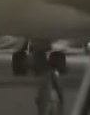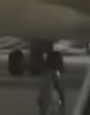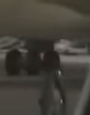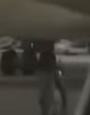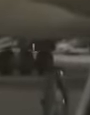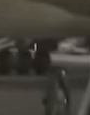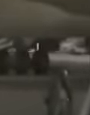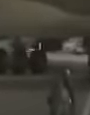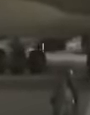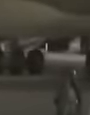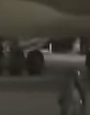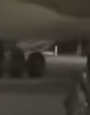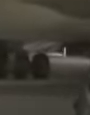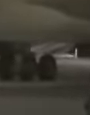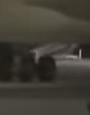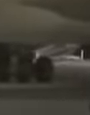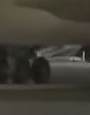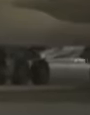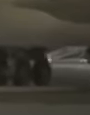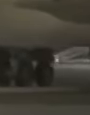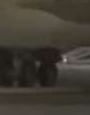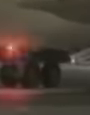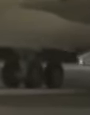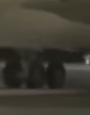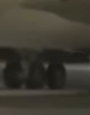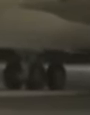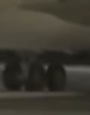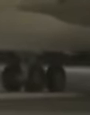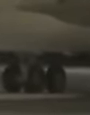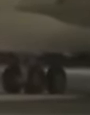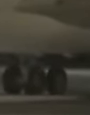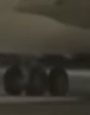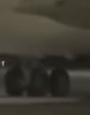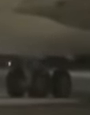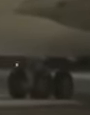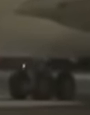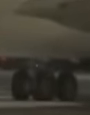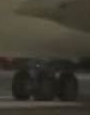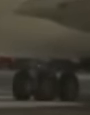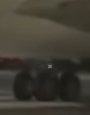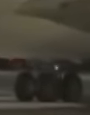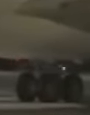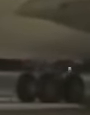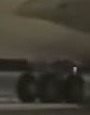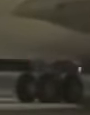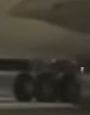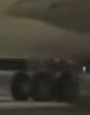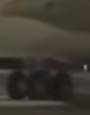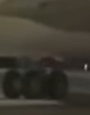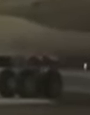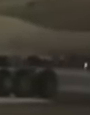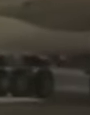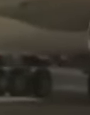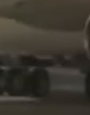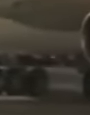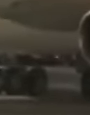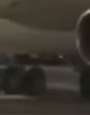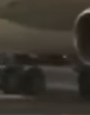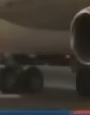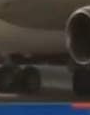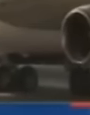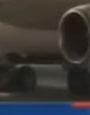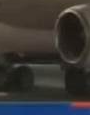Sí, muchísimas gracias por el contacto informativo que establecemos a esta hora desde el aeropuerto